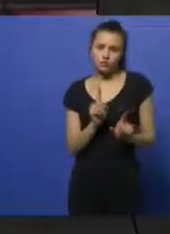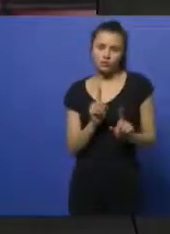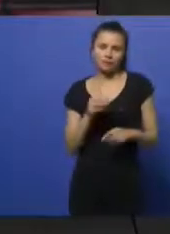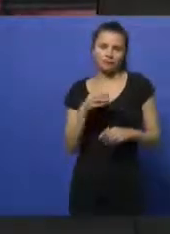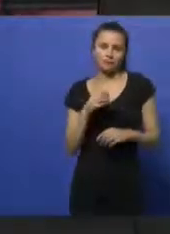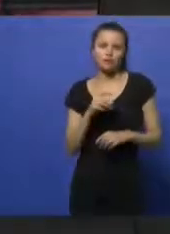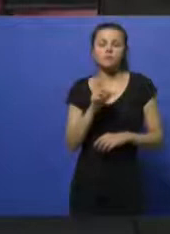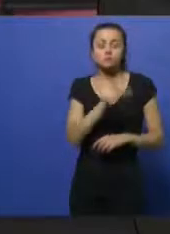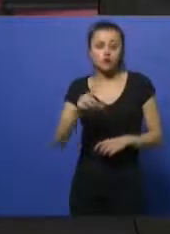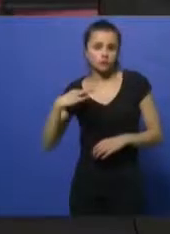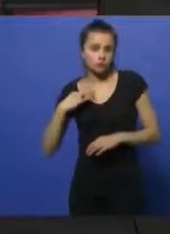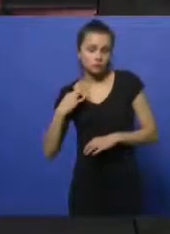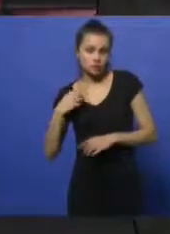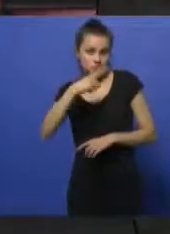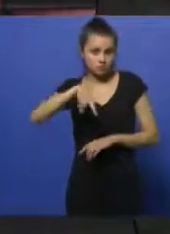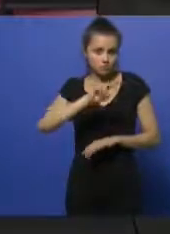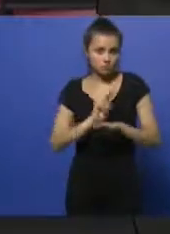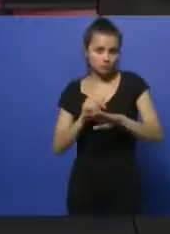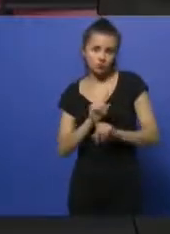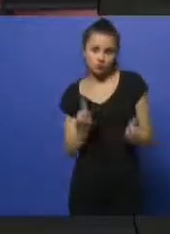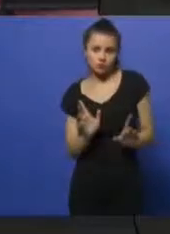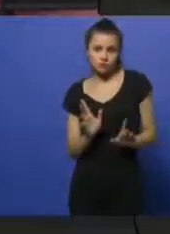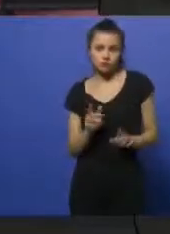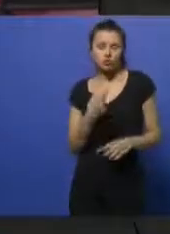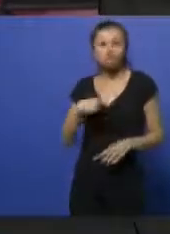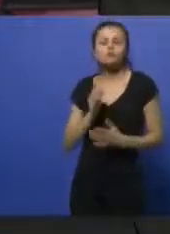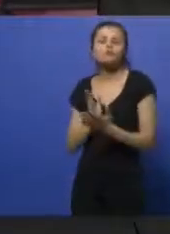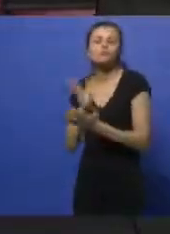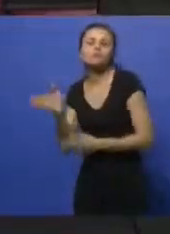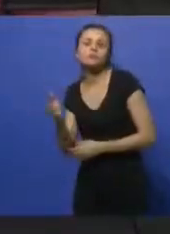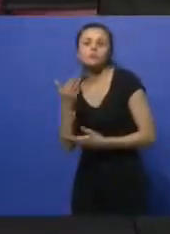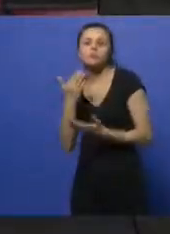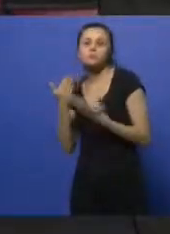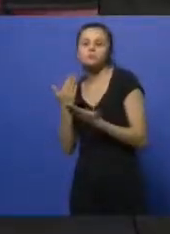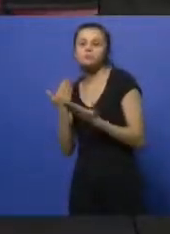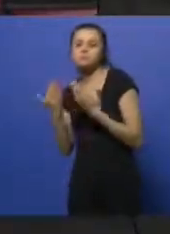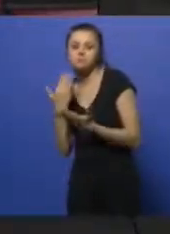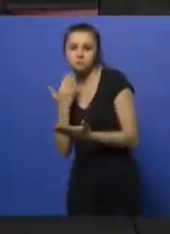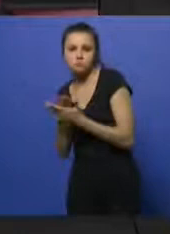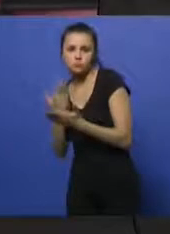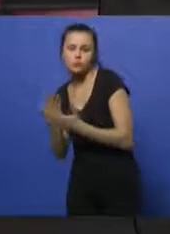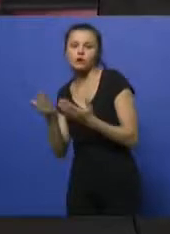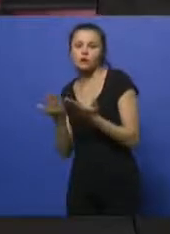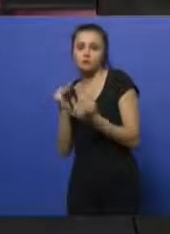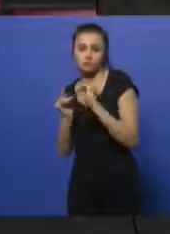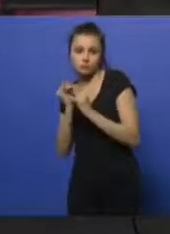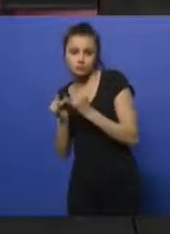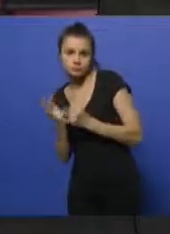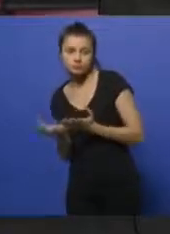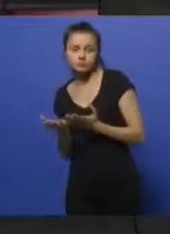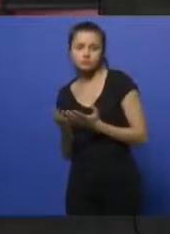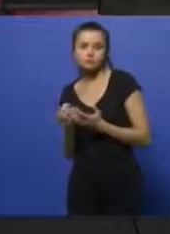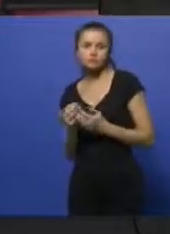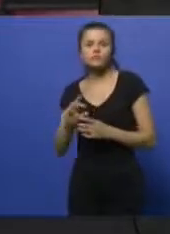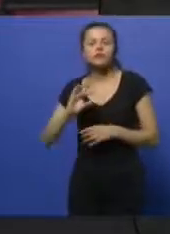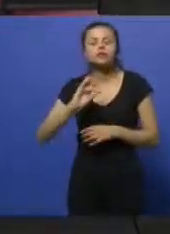Fuimos solamente a pedir explicaciones, que se nos explicara cuál es el plan productivo de acá a diciembre del